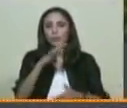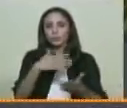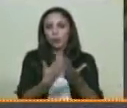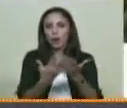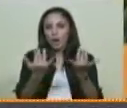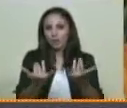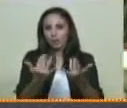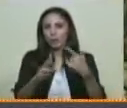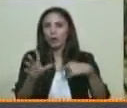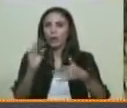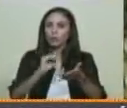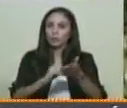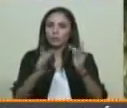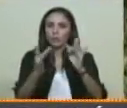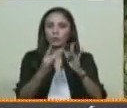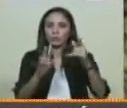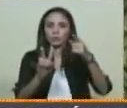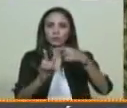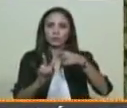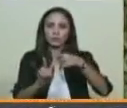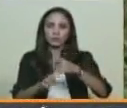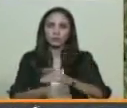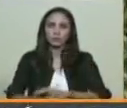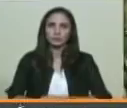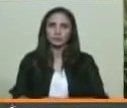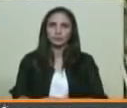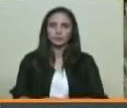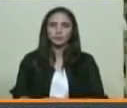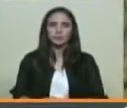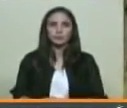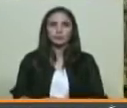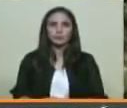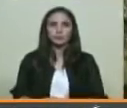que nosotros tenemos hasta el momento, y con ella retornamos el pase al estudio Venezolana de Televisión. Adelante.